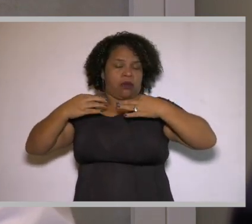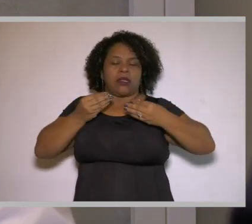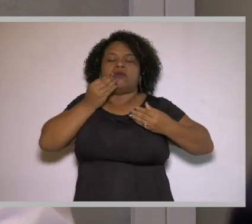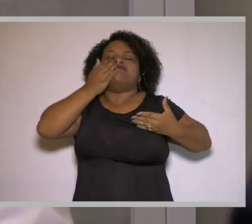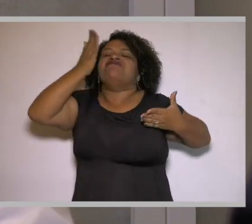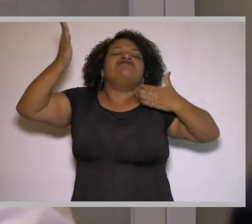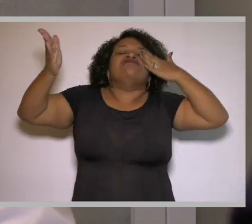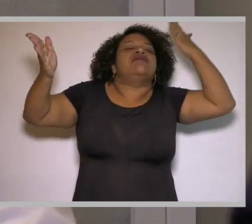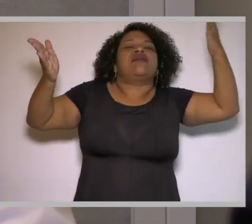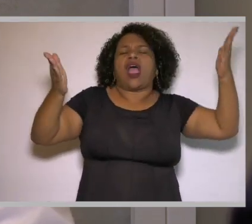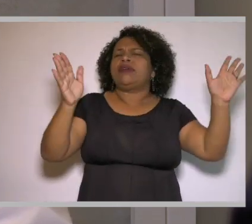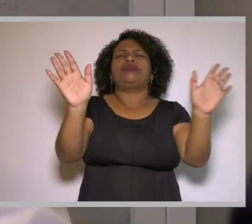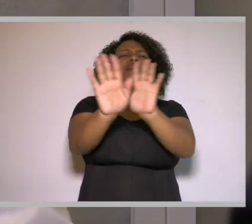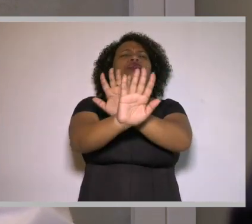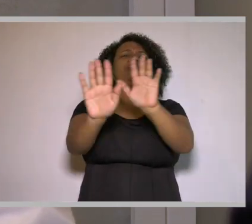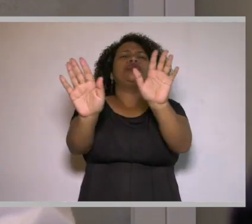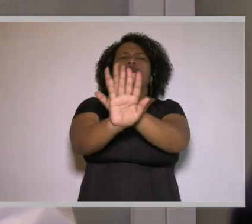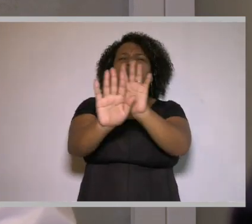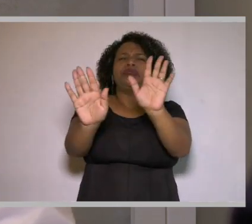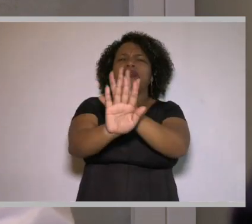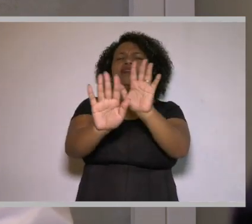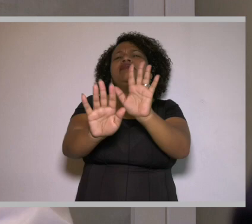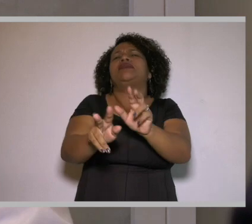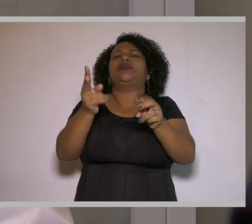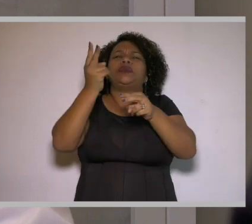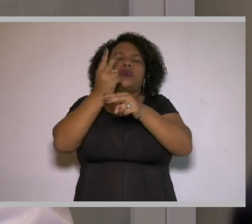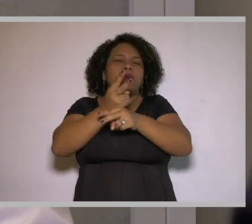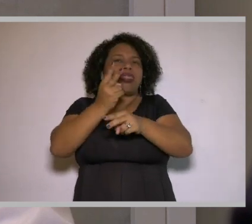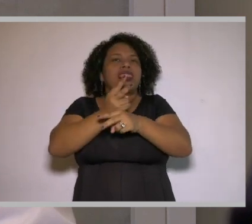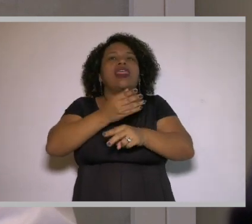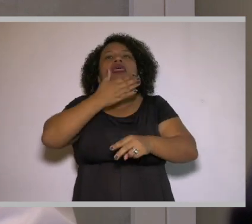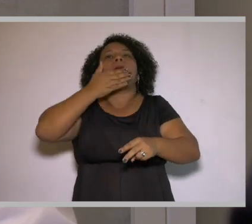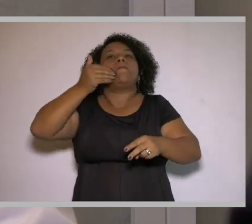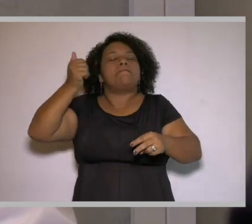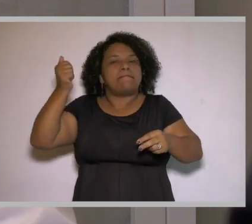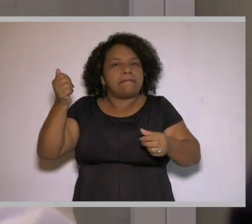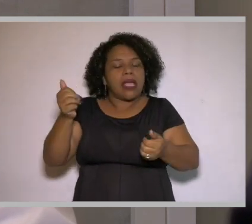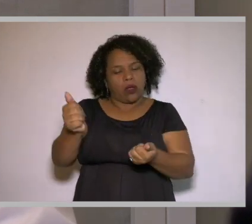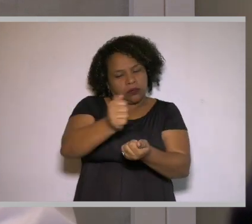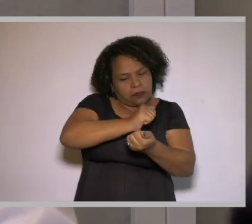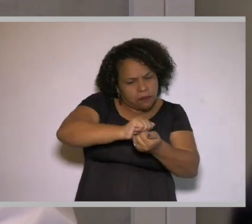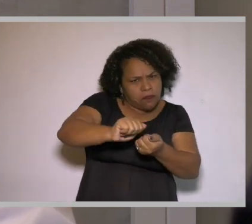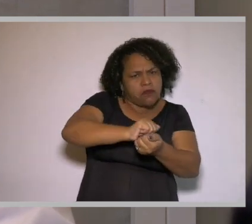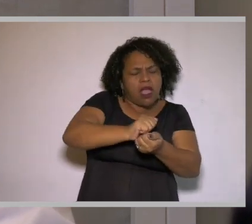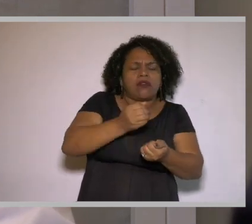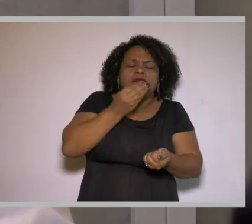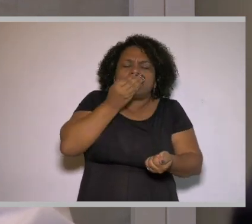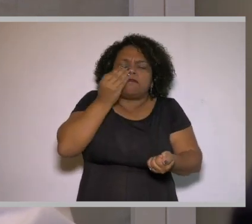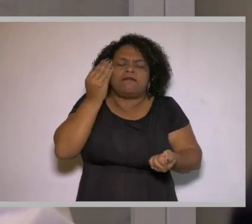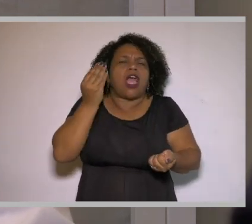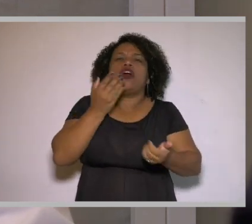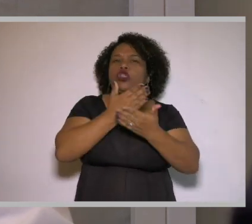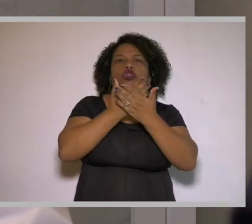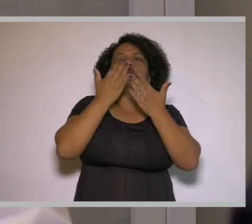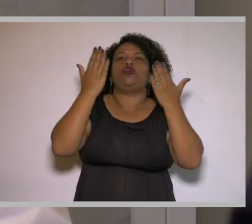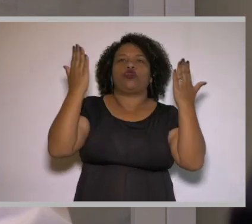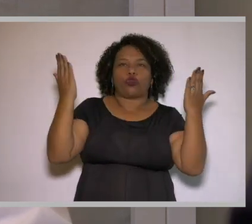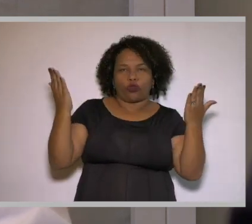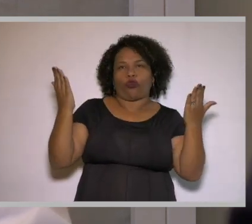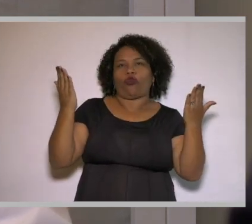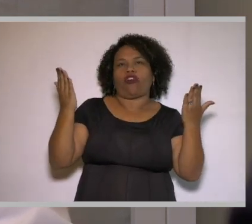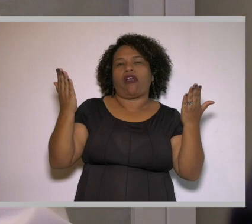de sábanas, cortinas, alfombras, peluches de manera frecuente, la higienización de la ropa con detergentes que no tengan